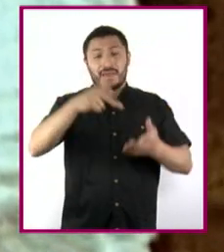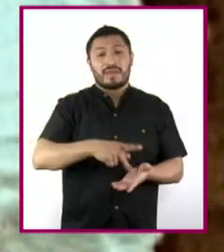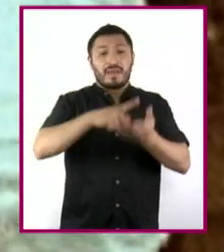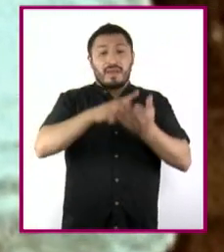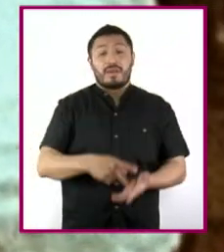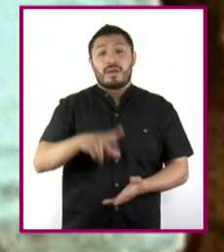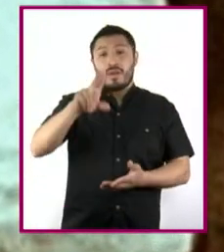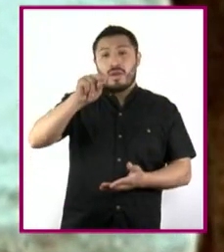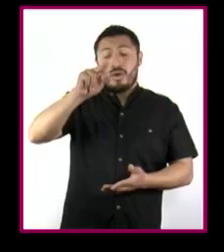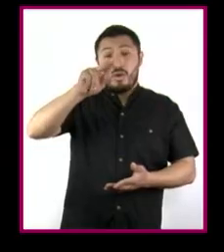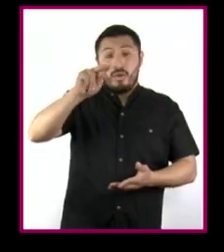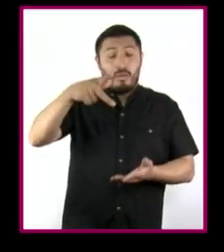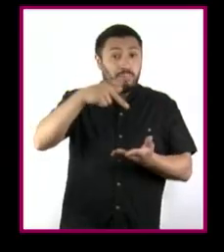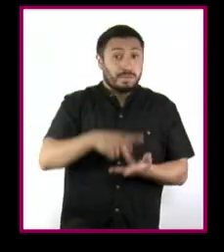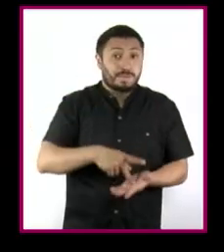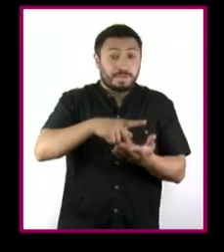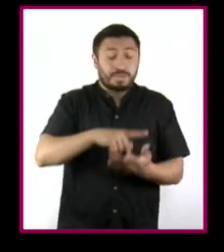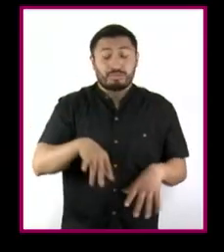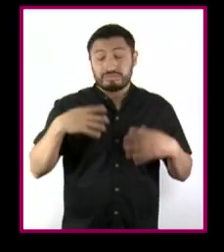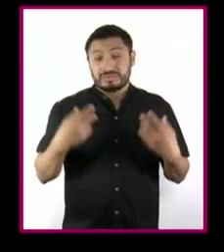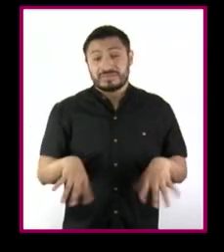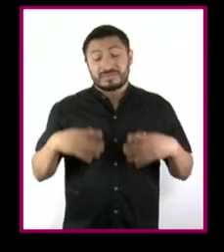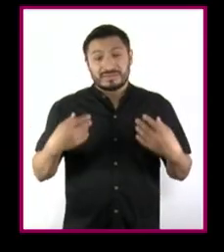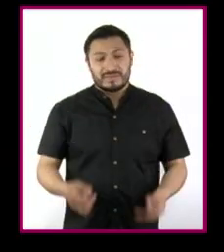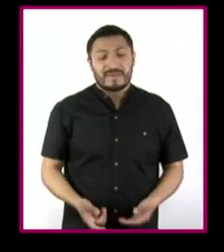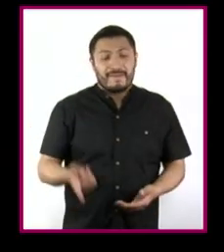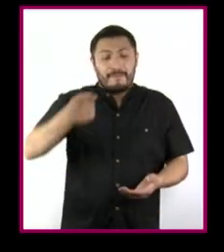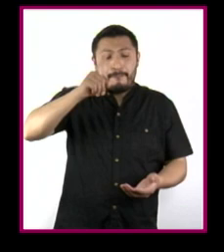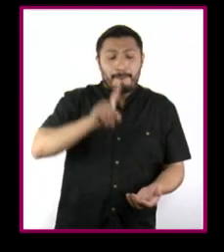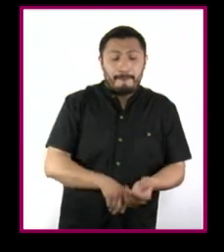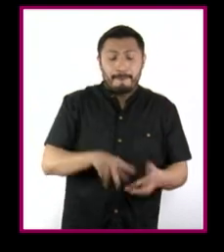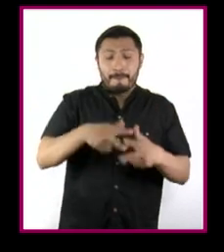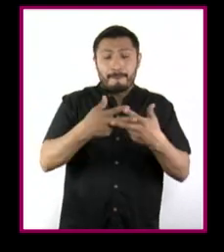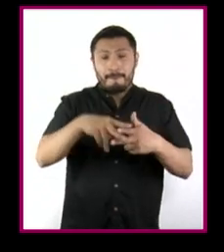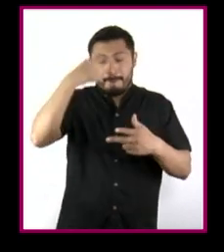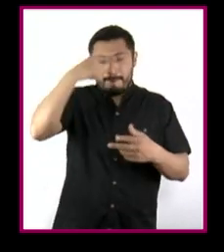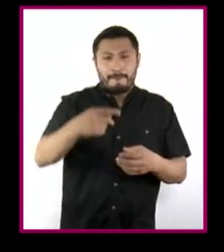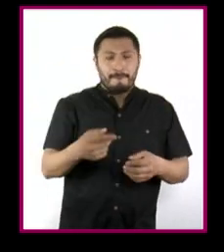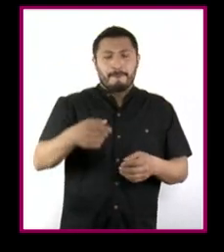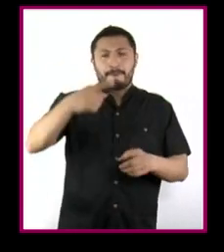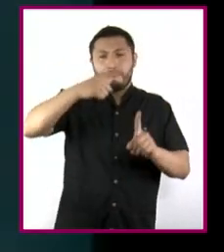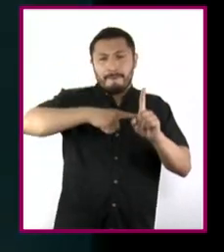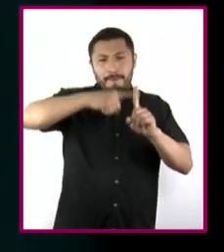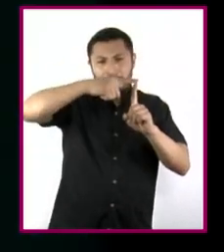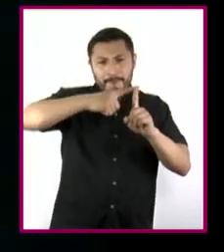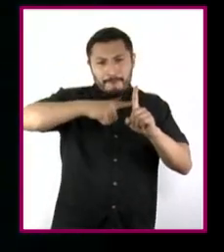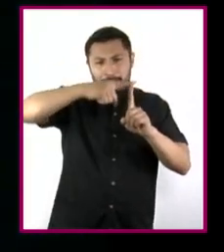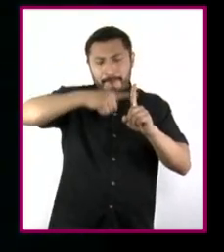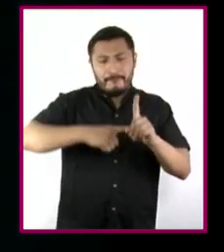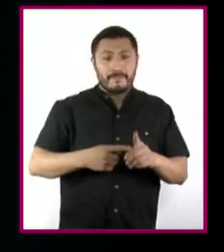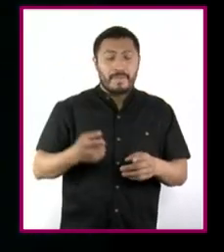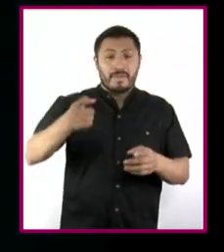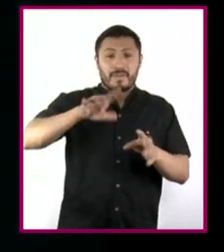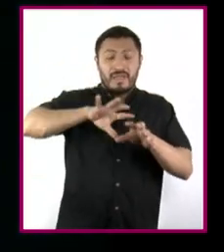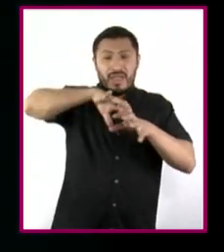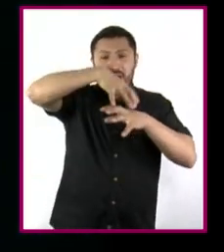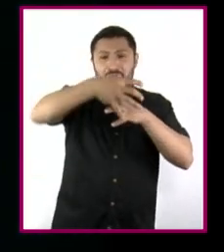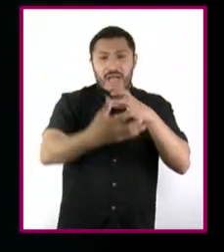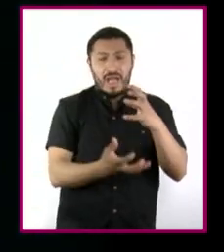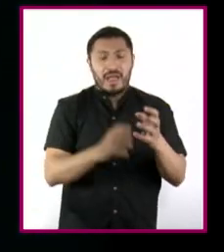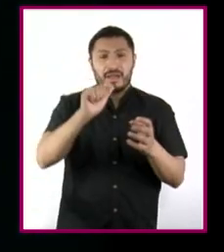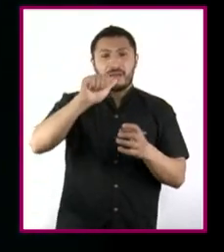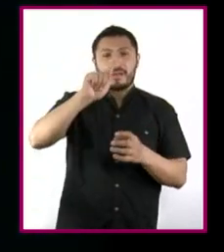80 kilogramos, el cual llevaba instrumentos para medir la temperatura en las capas externas de